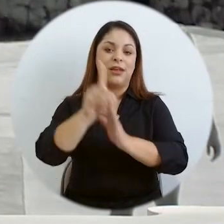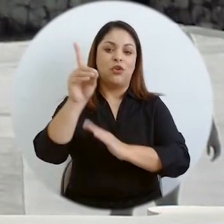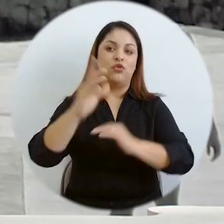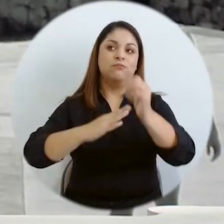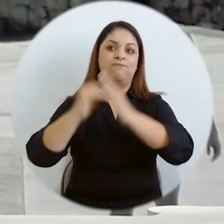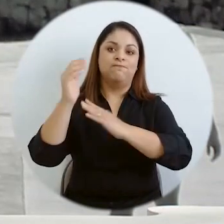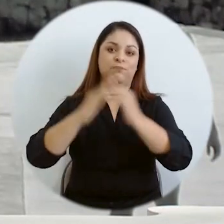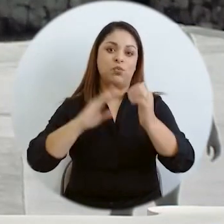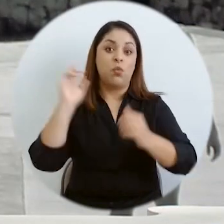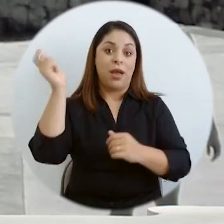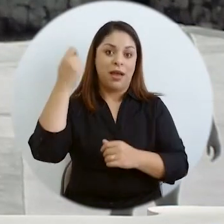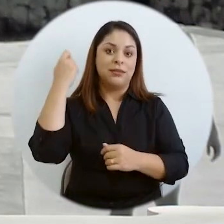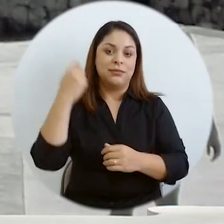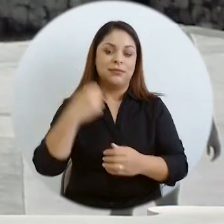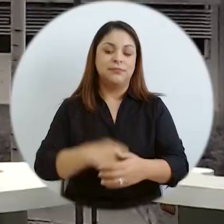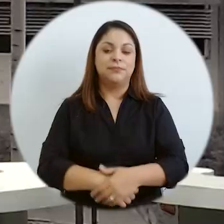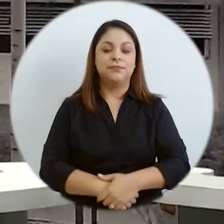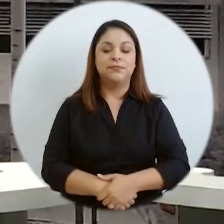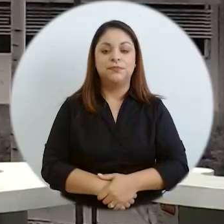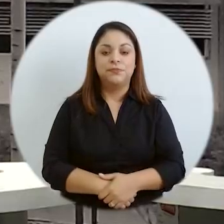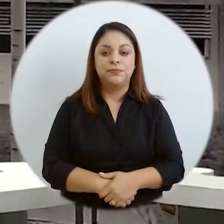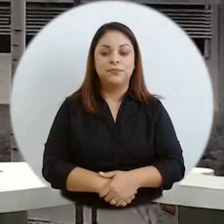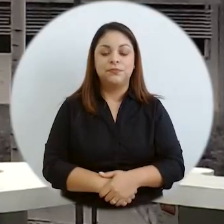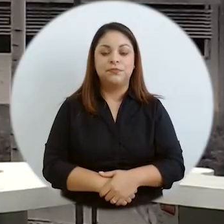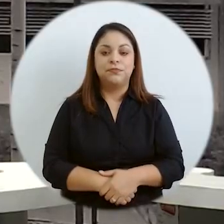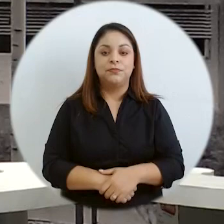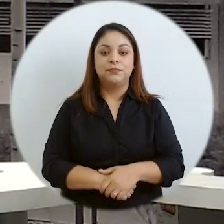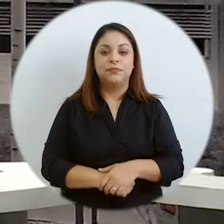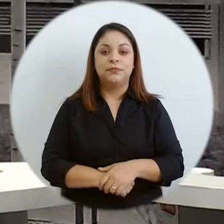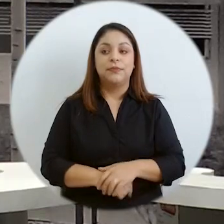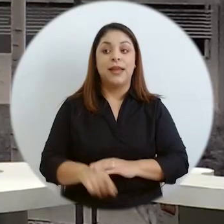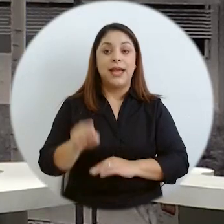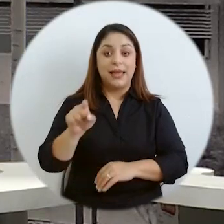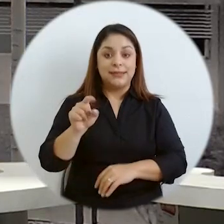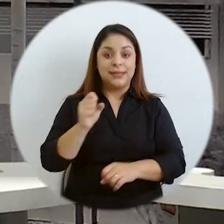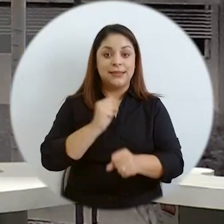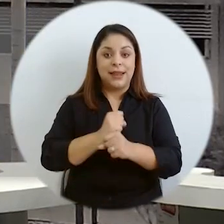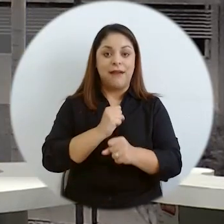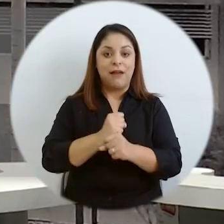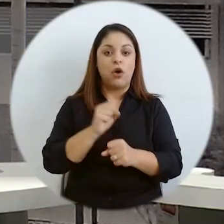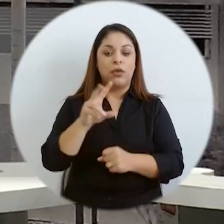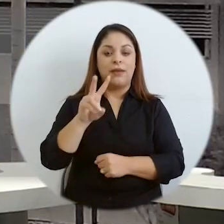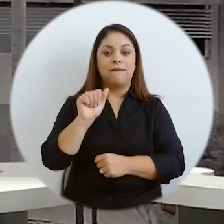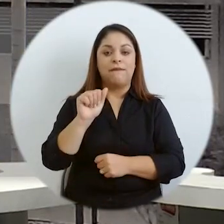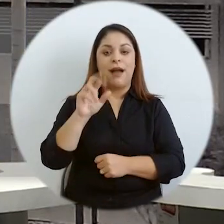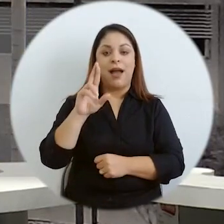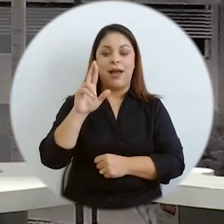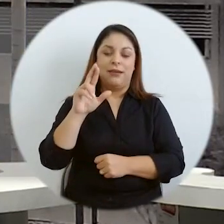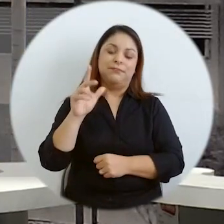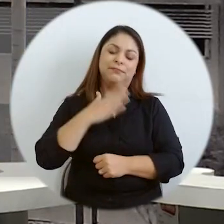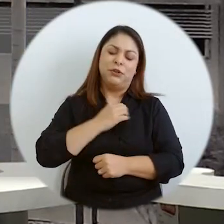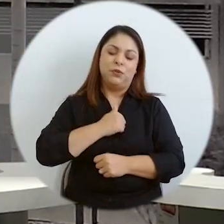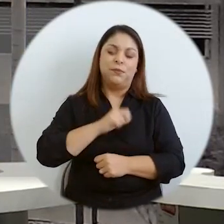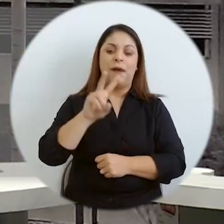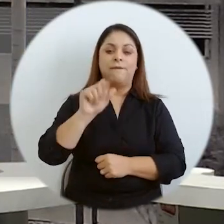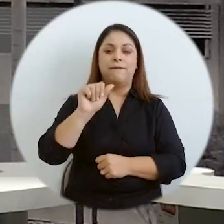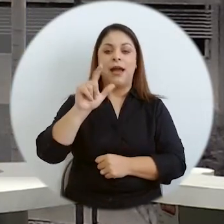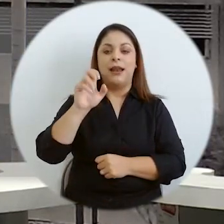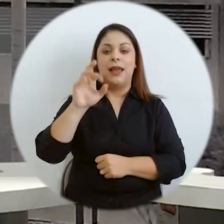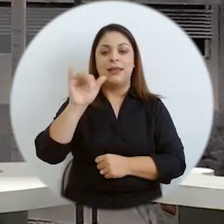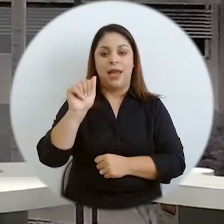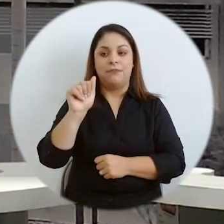pueda traer este desarrollo inmobiliario en Guanacaste. Sí, este trabajo de Valeria, que lo conozco porque también conozco a los estudiantes que lo están